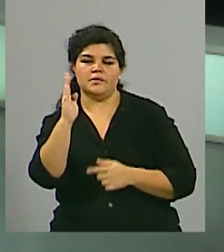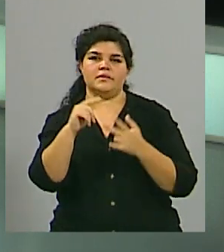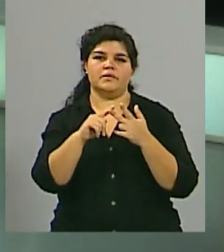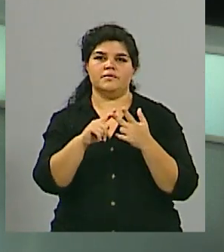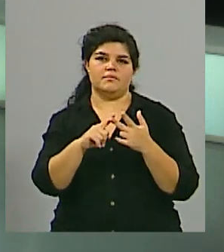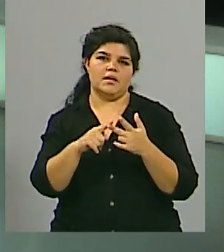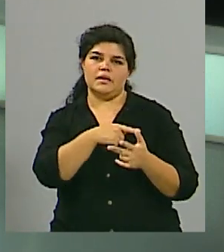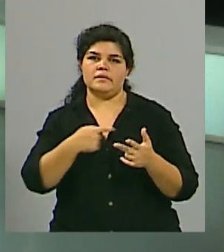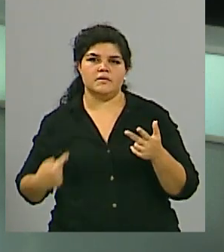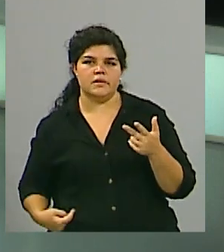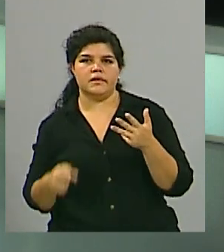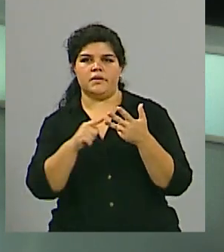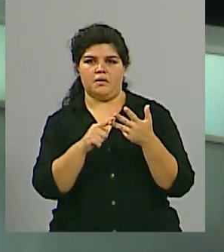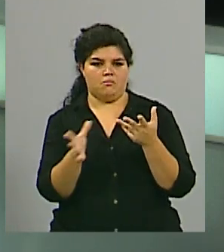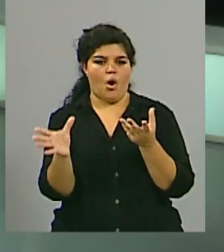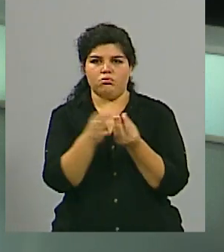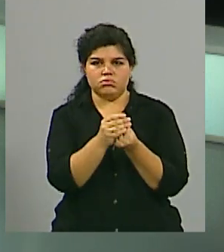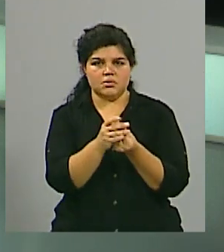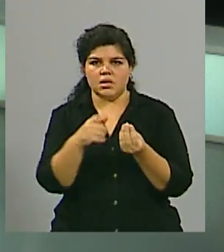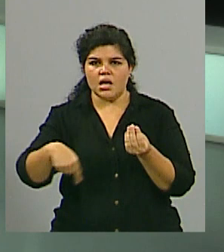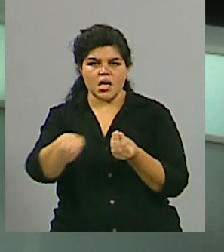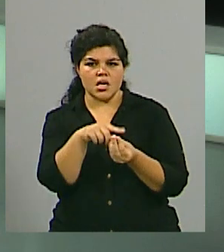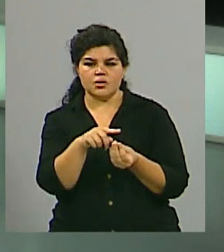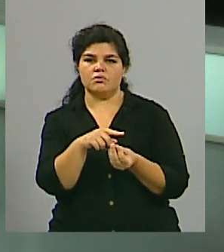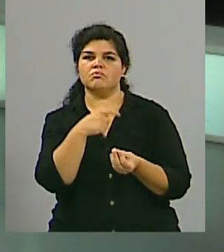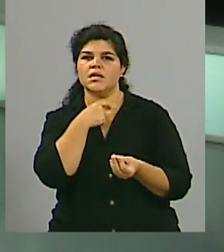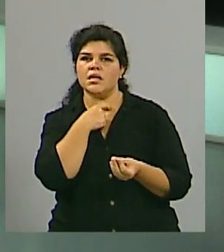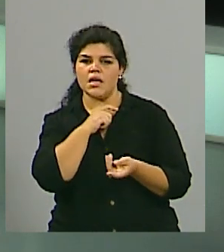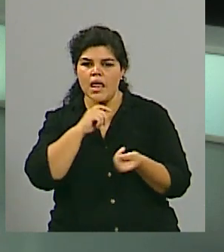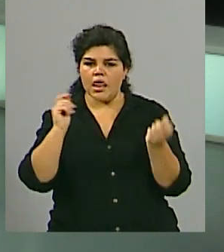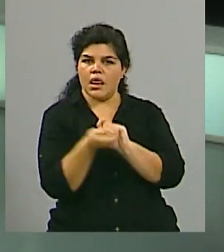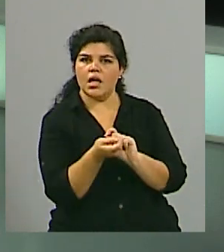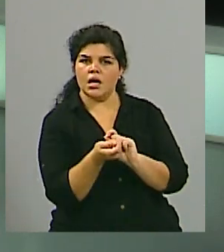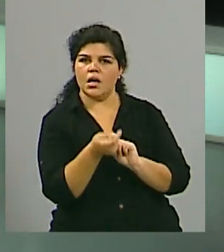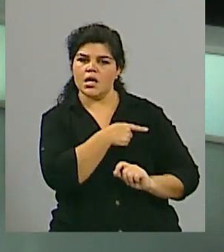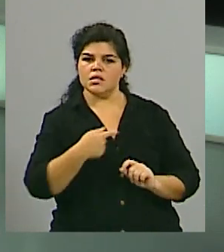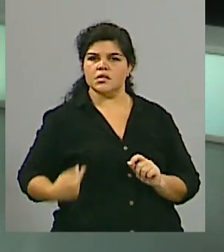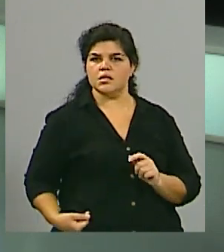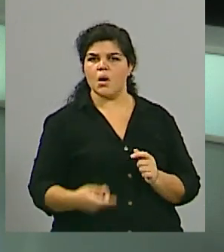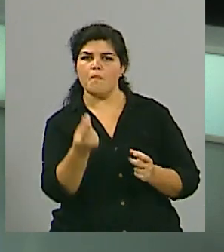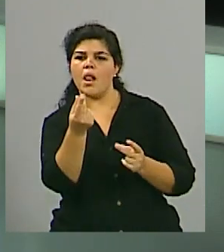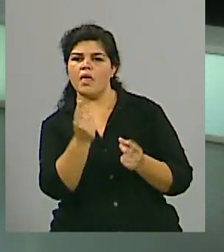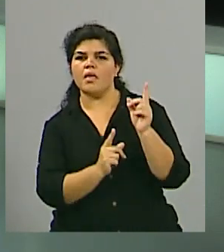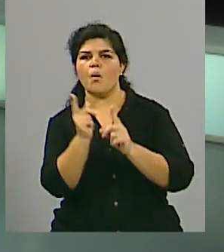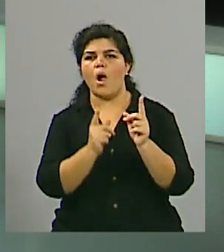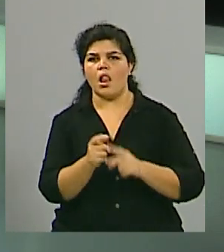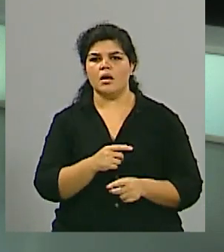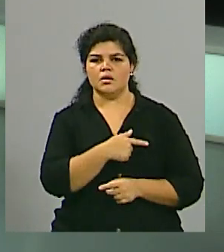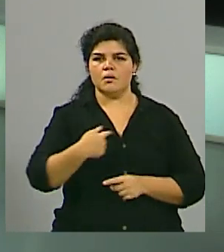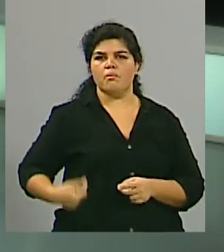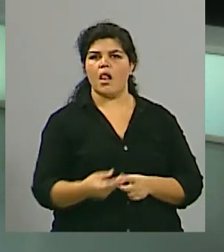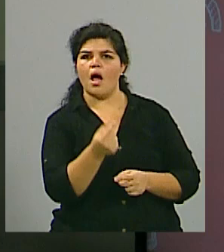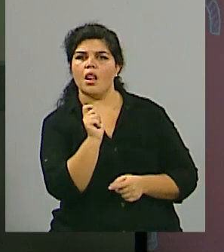al dólar, de acuerdo, adelante. ¿Qué moneda utilizarán? ¿La moneda china? ¿La brasileña? Ok, buena suerte con eso. Incluso